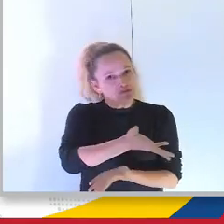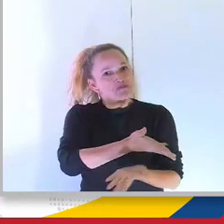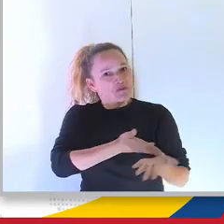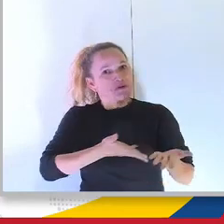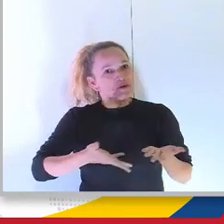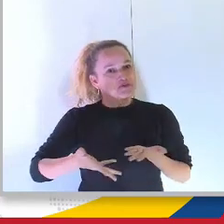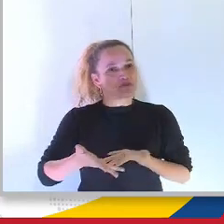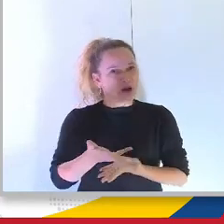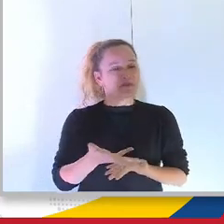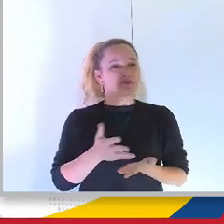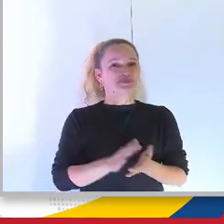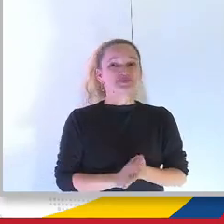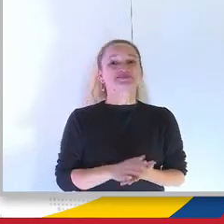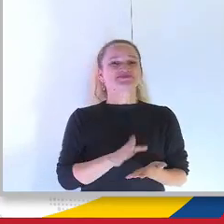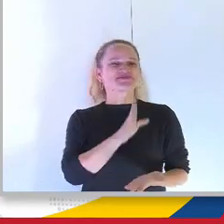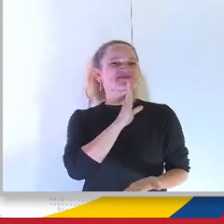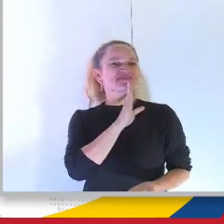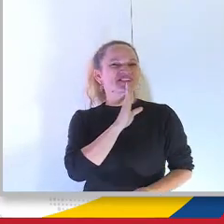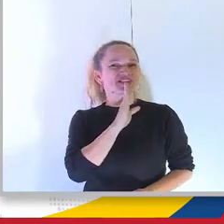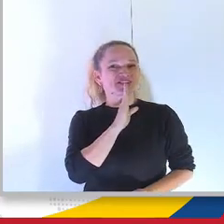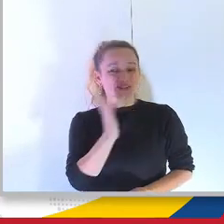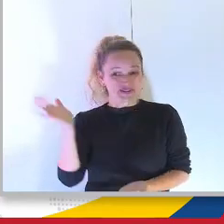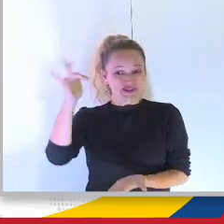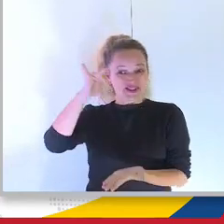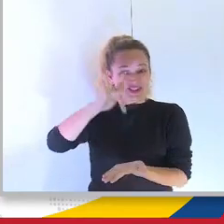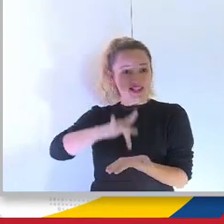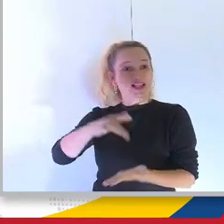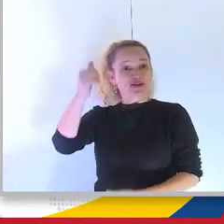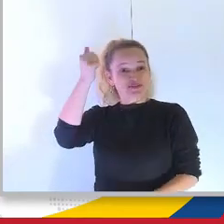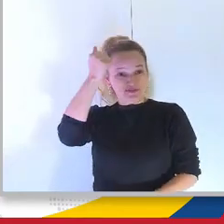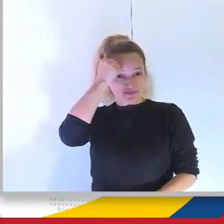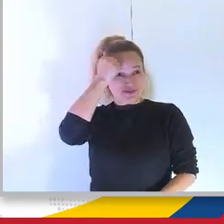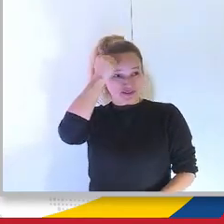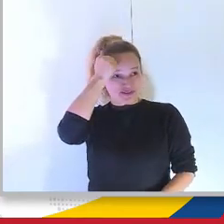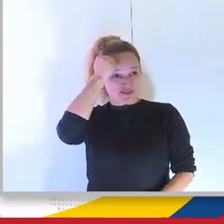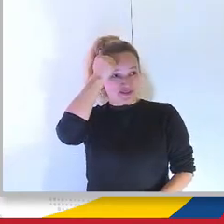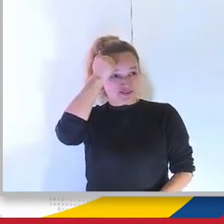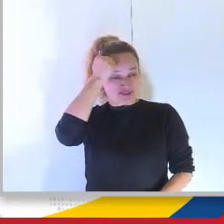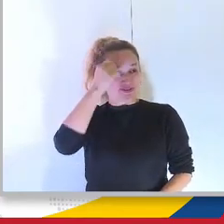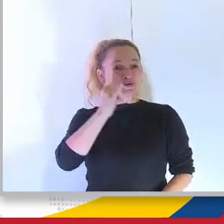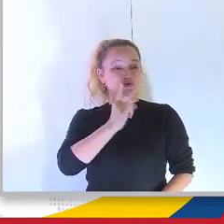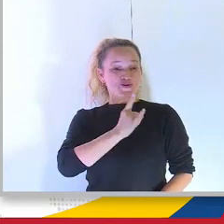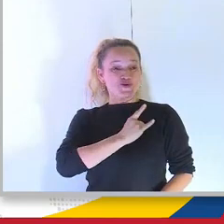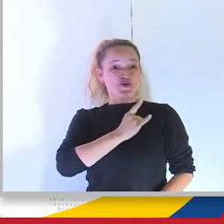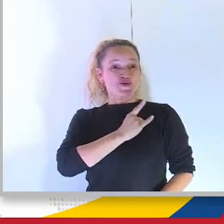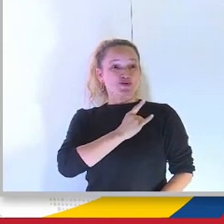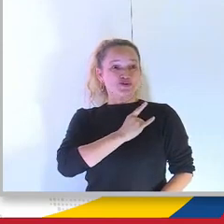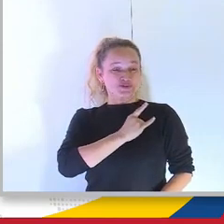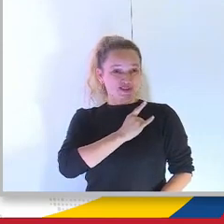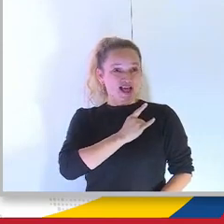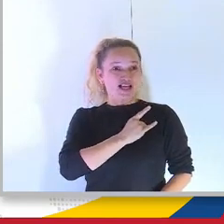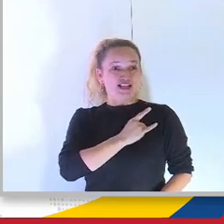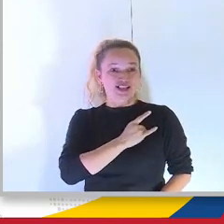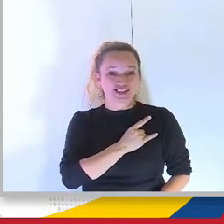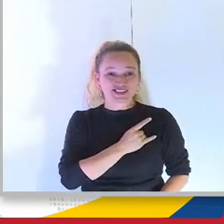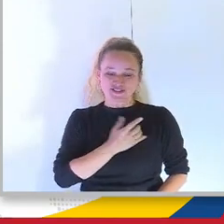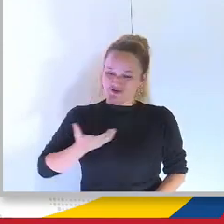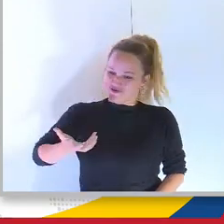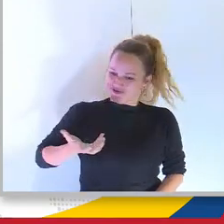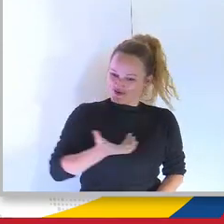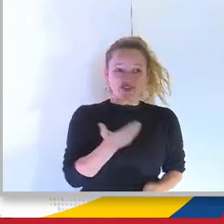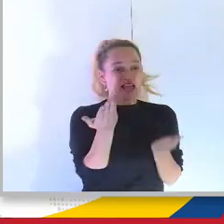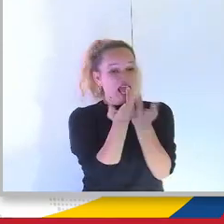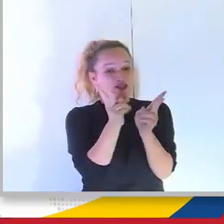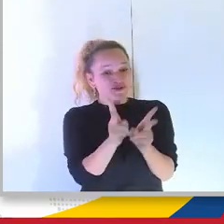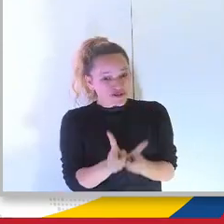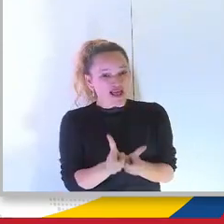porque vino el profesor de la universidad con sus estudiantes desde